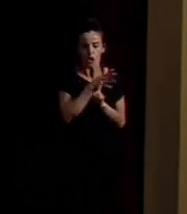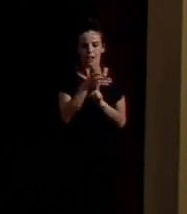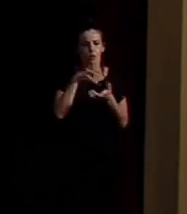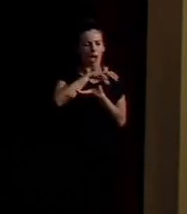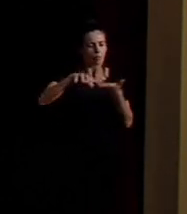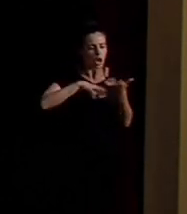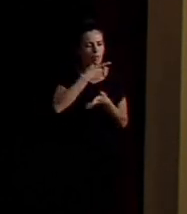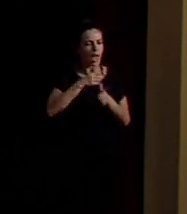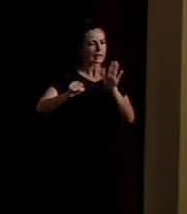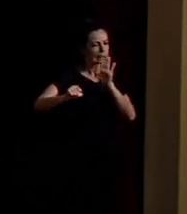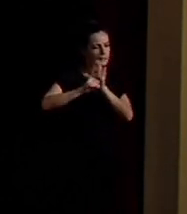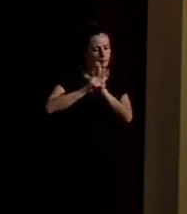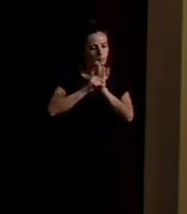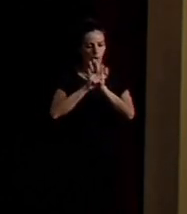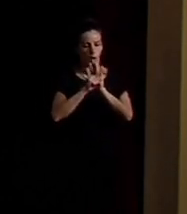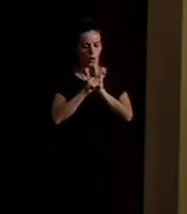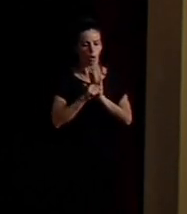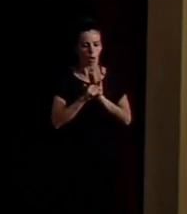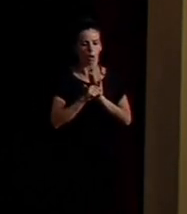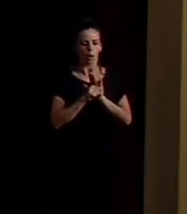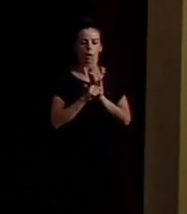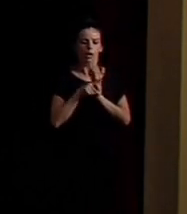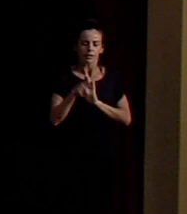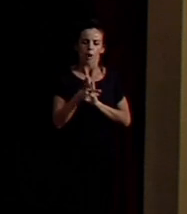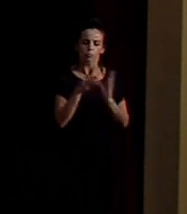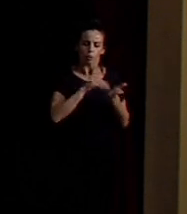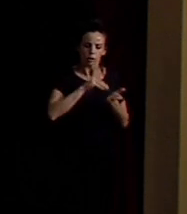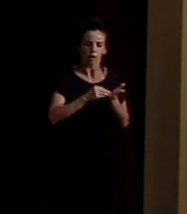¿no?, que es quizás la que a veces más trabajo cuesta